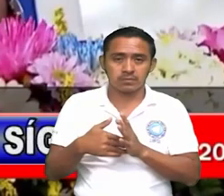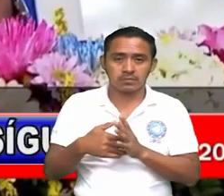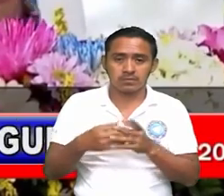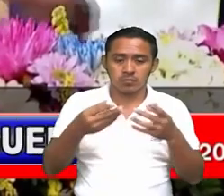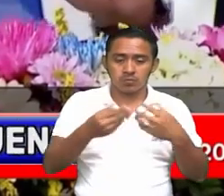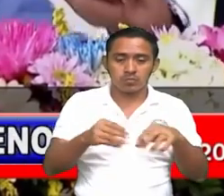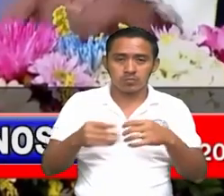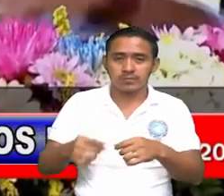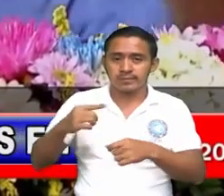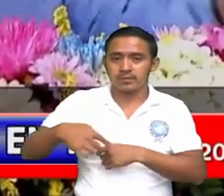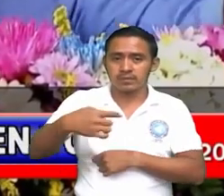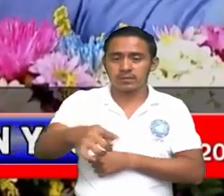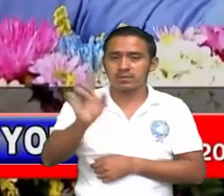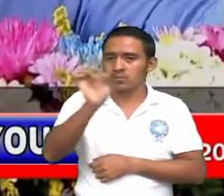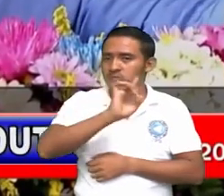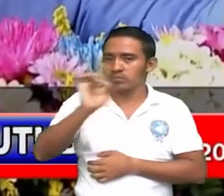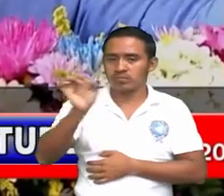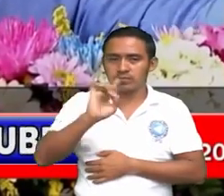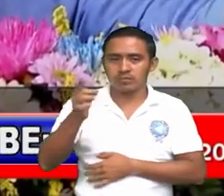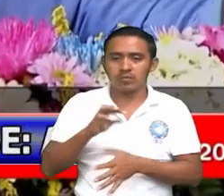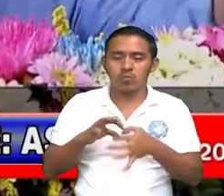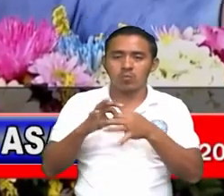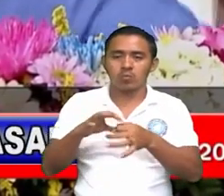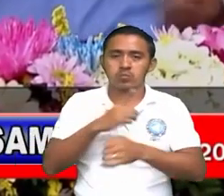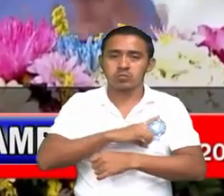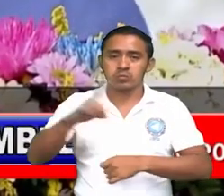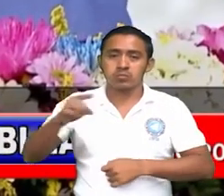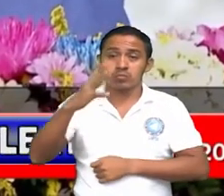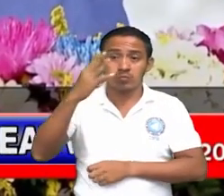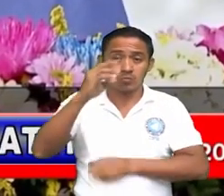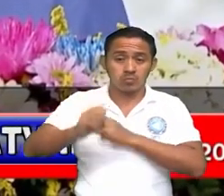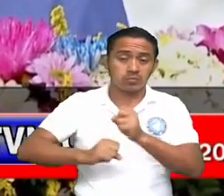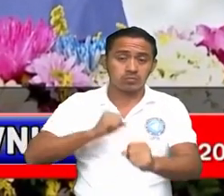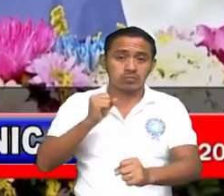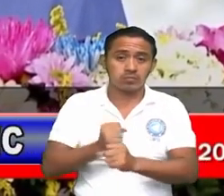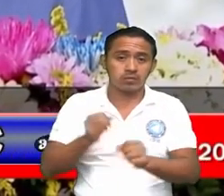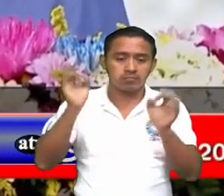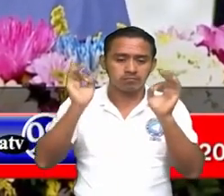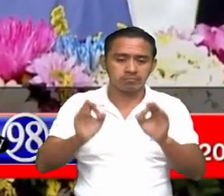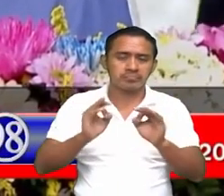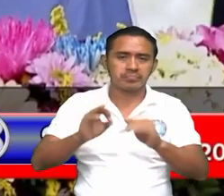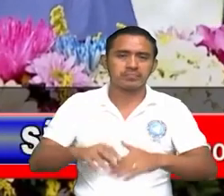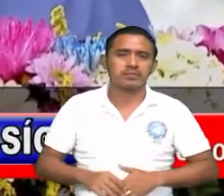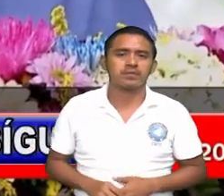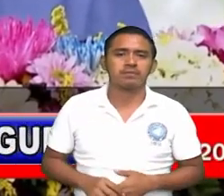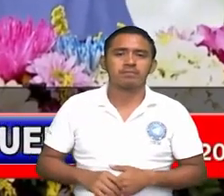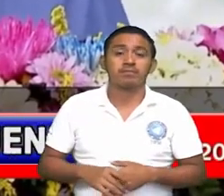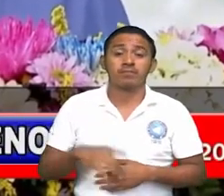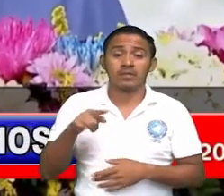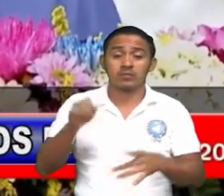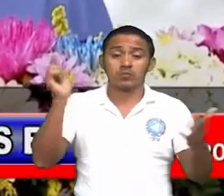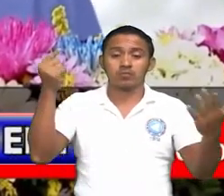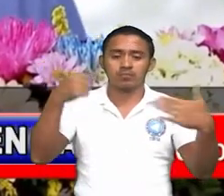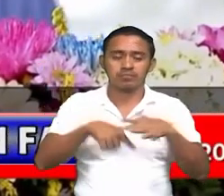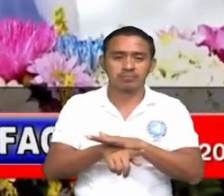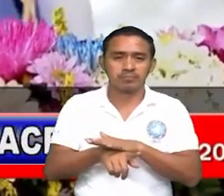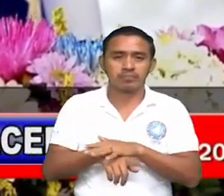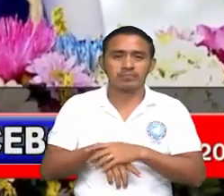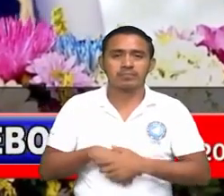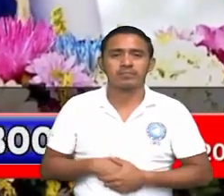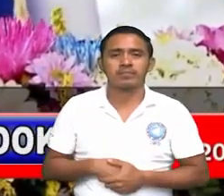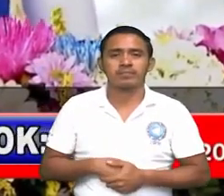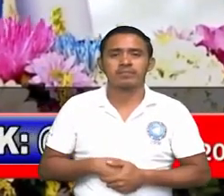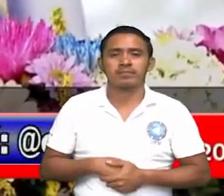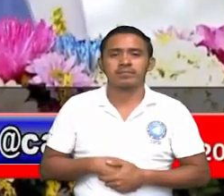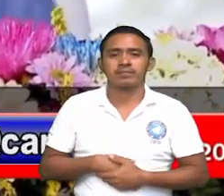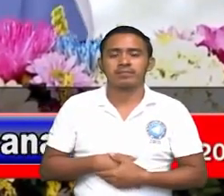cajillas diarias, sino el doble de la mano de Dios en 4 años lo tendremos. Ese es uno de los principales retos.